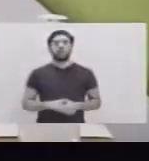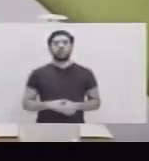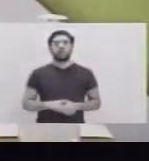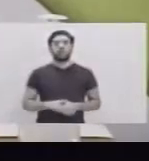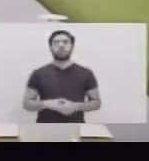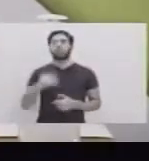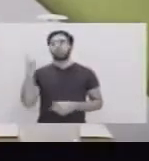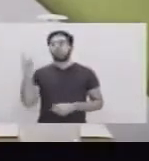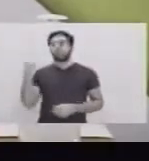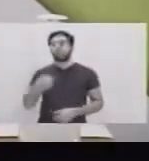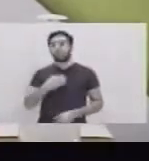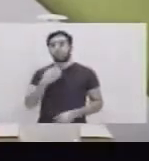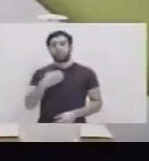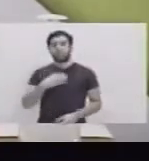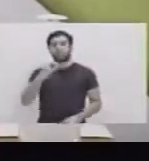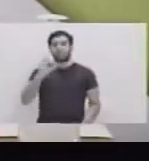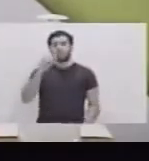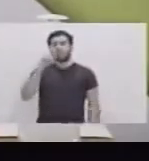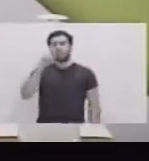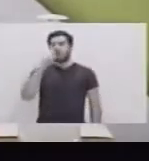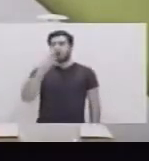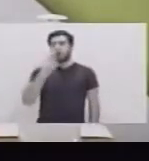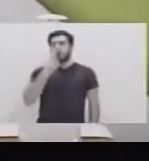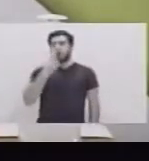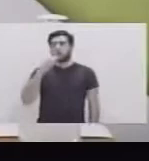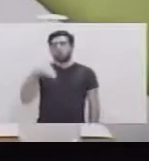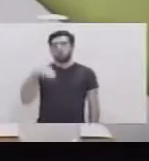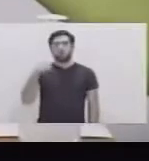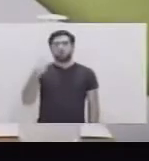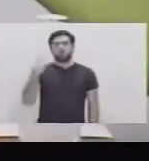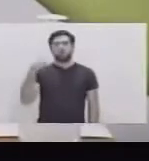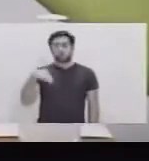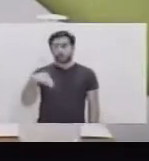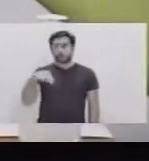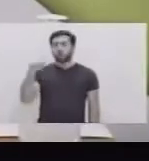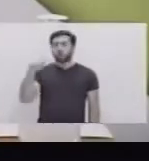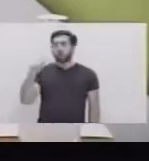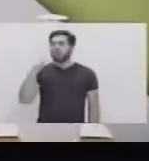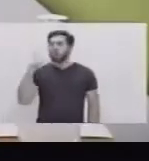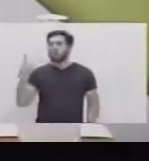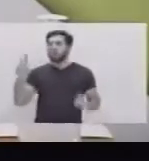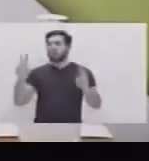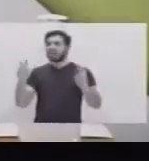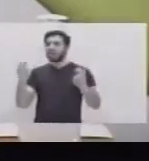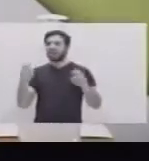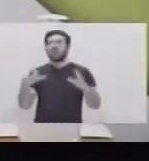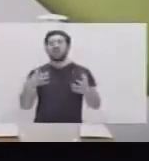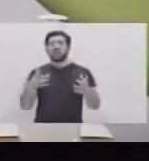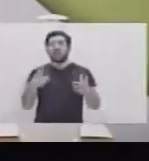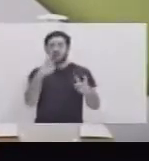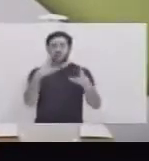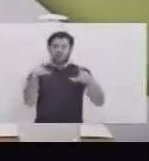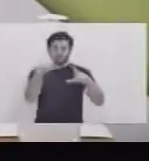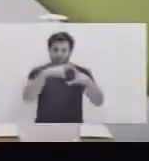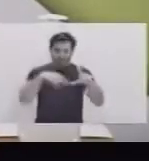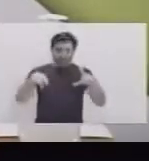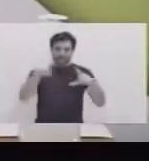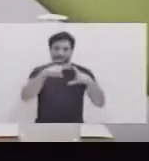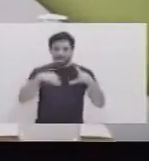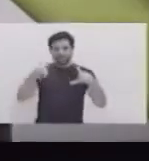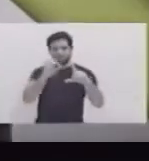visuales. Mi nombre es Otman Siridanis y hoy vamos a aprender un poco sobre simetría